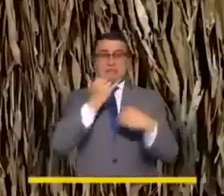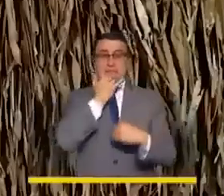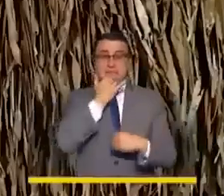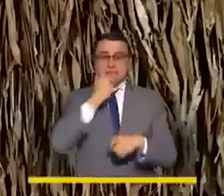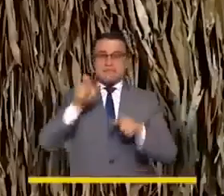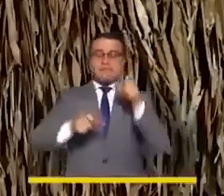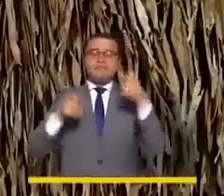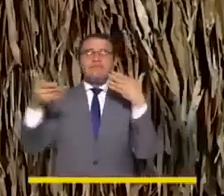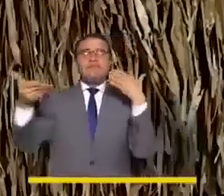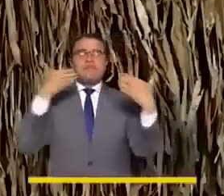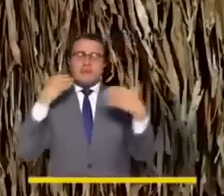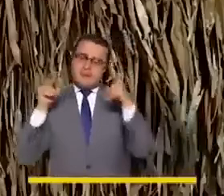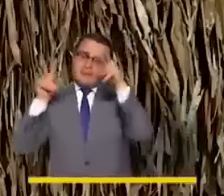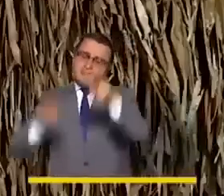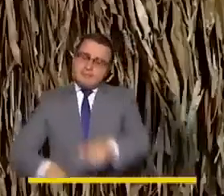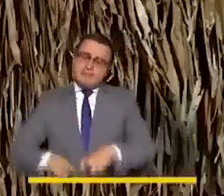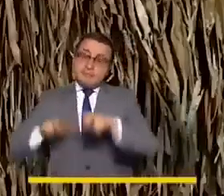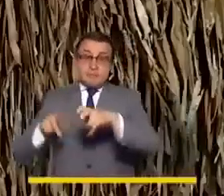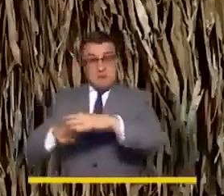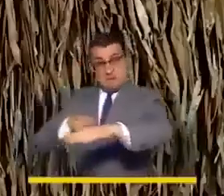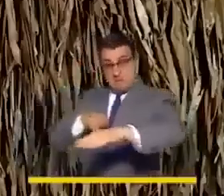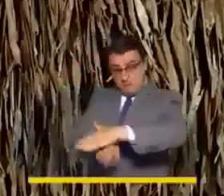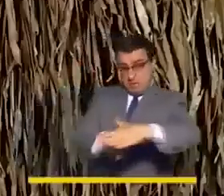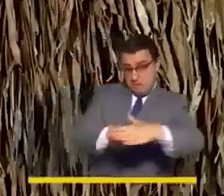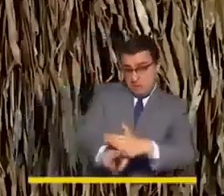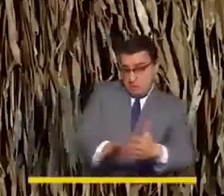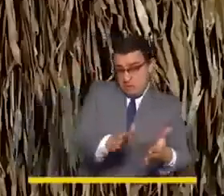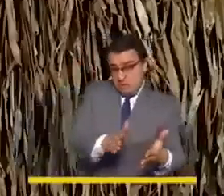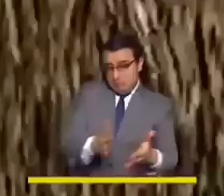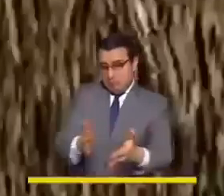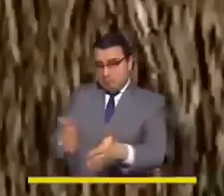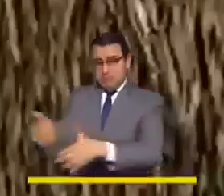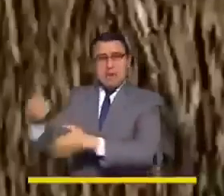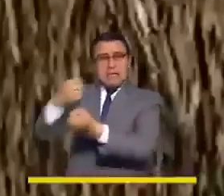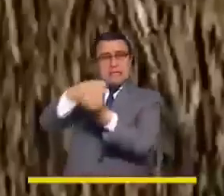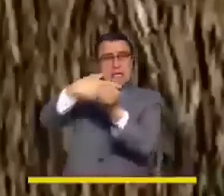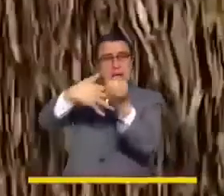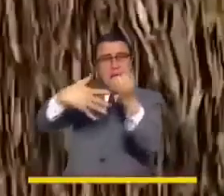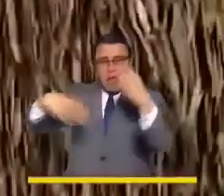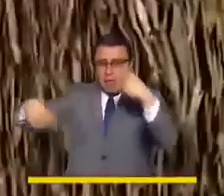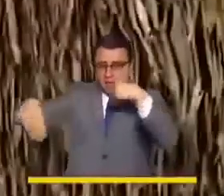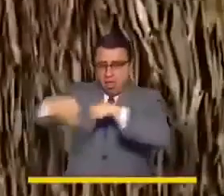Despojaron el campesinado asesinando y regando esta tierra de sangre.